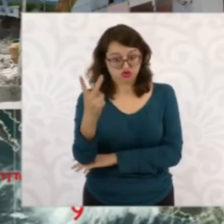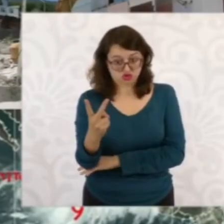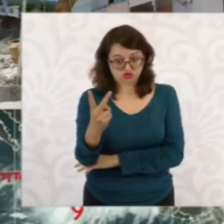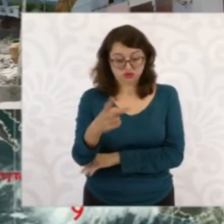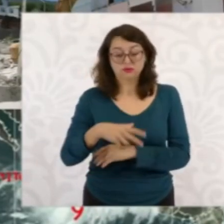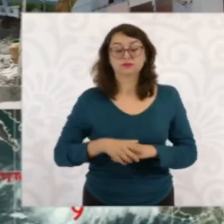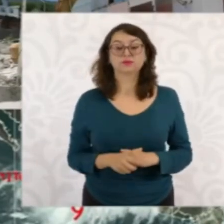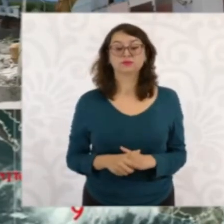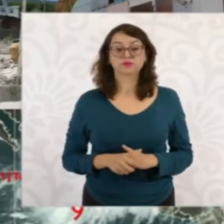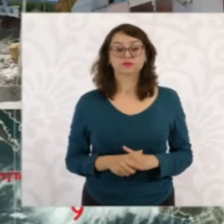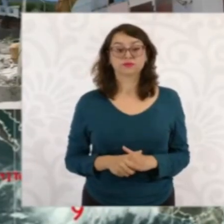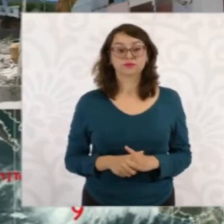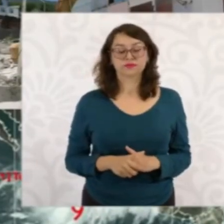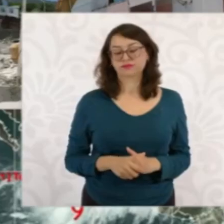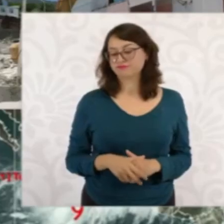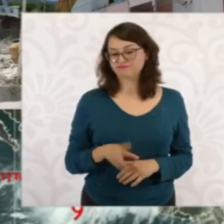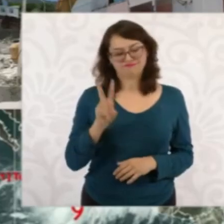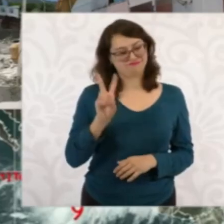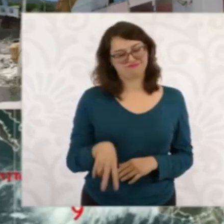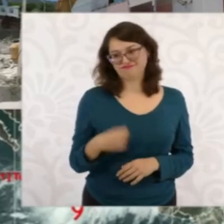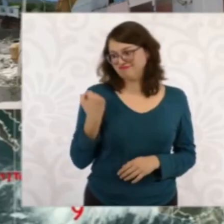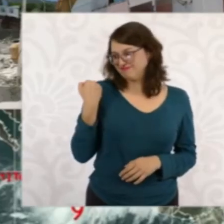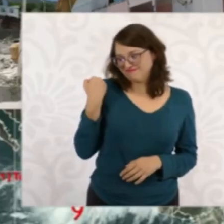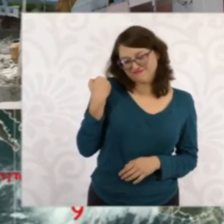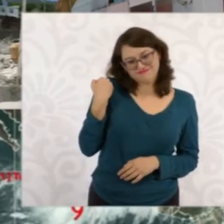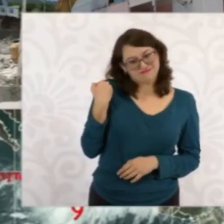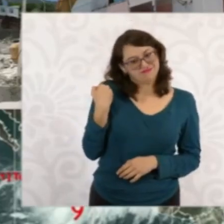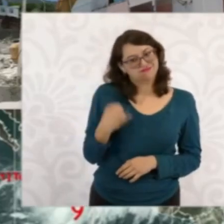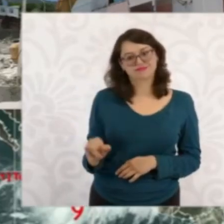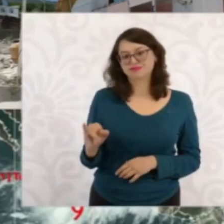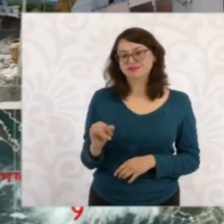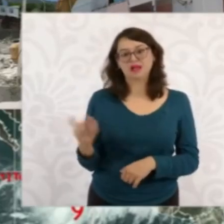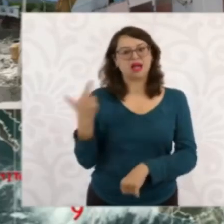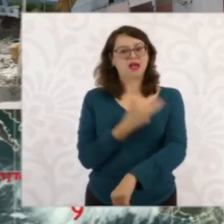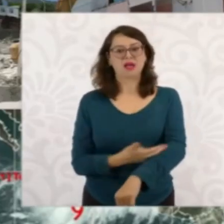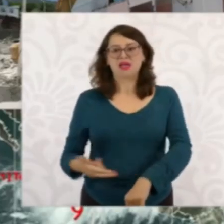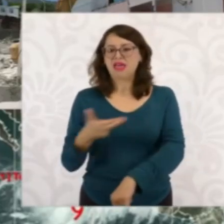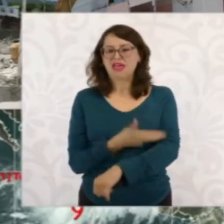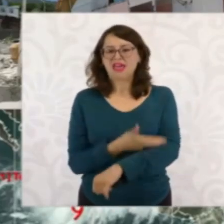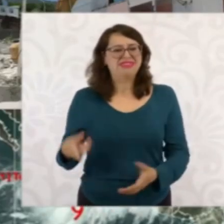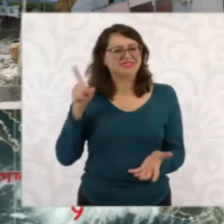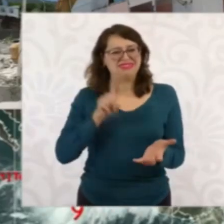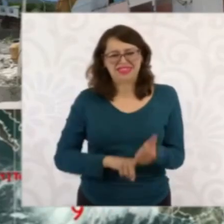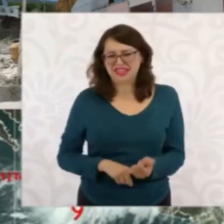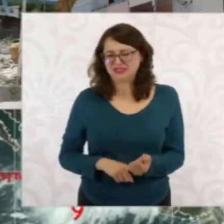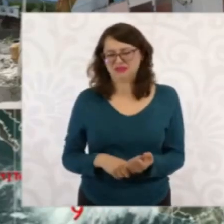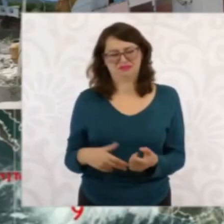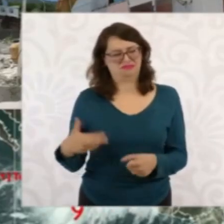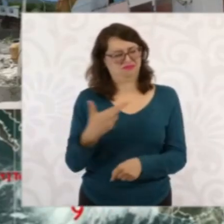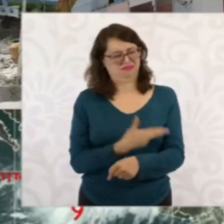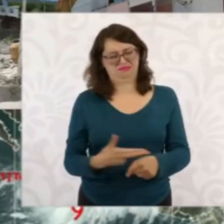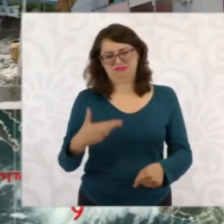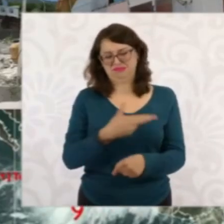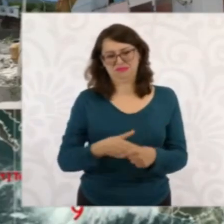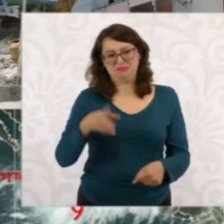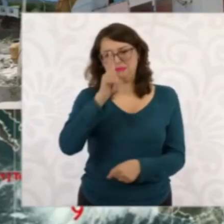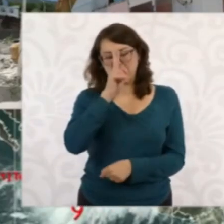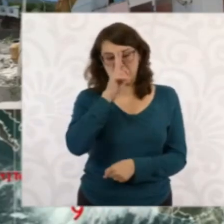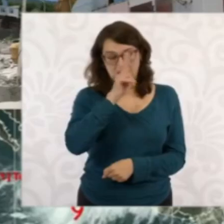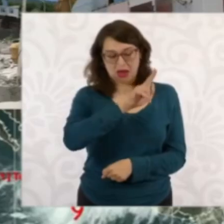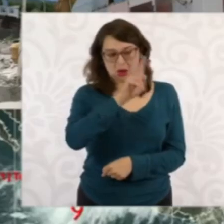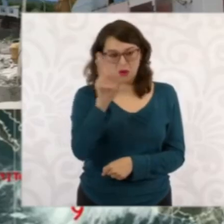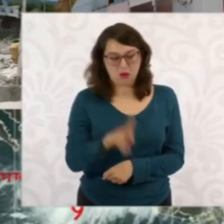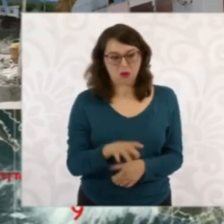Este fue patético porque fue muy burocrático. Bueno, este sexenio fue muy burocrático. Aquí, por ejemplo, para resolver